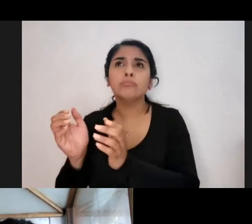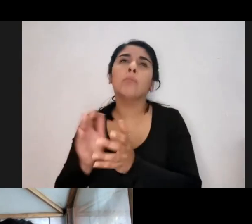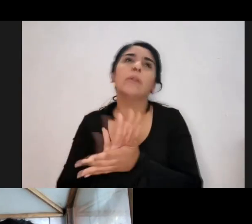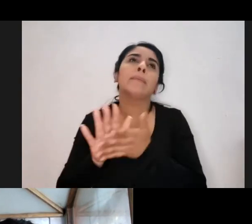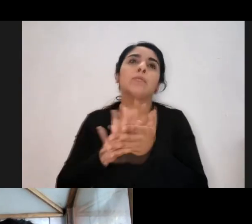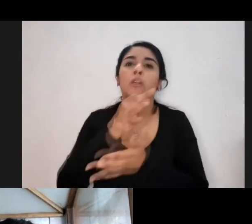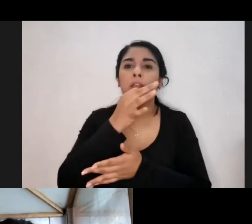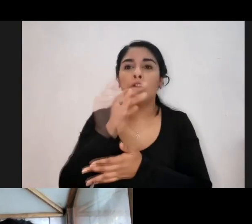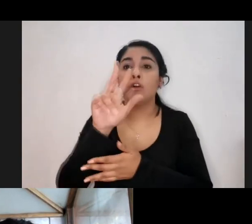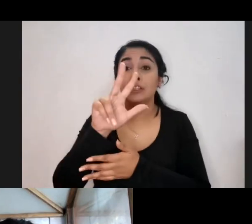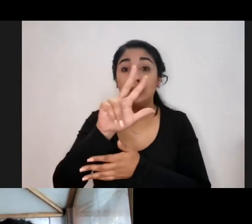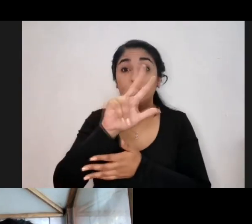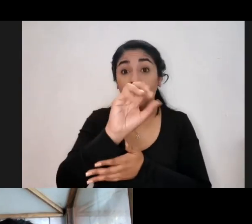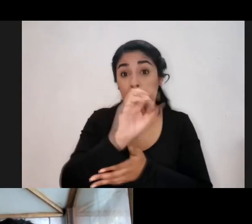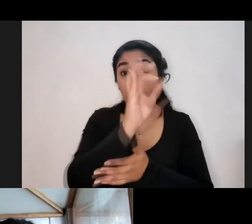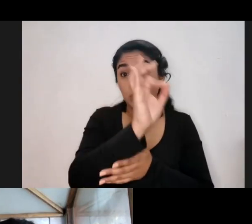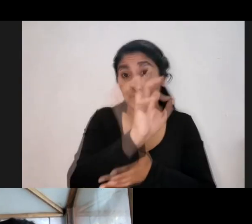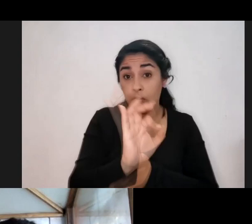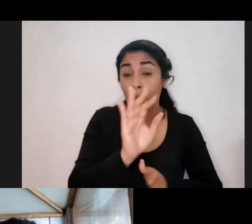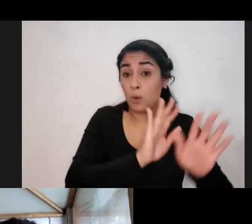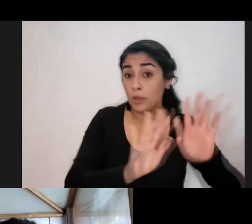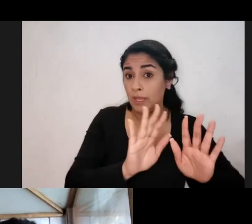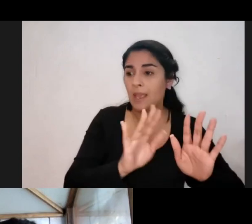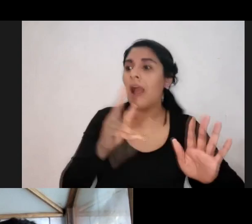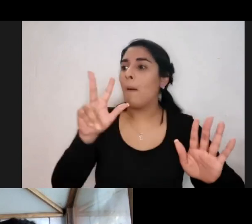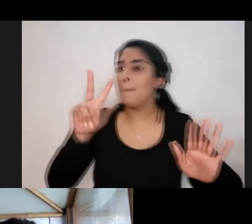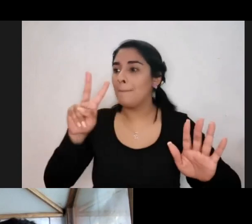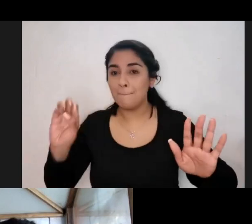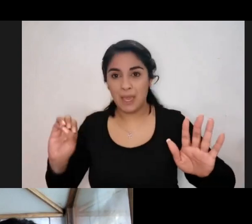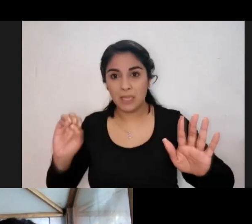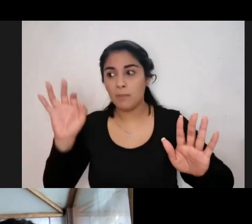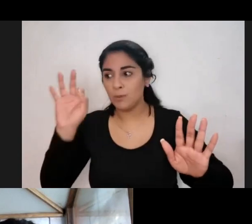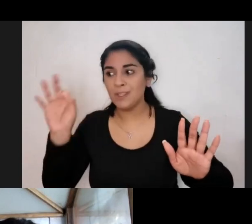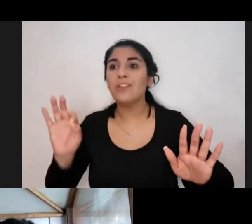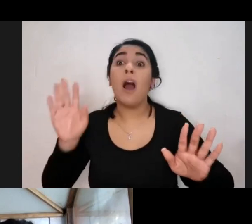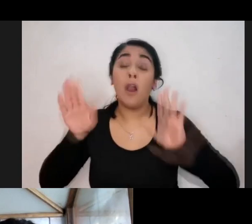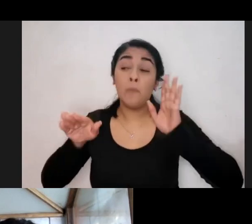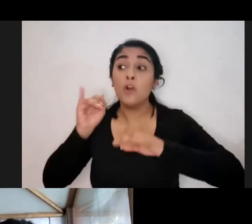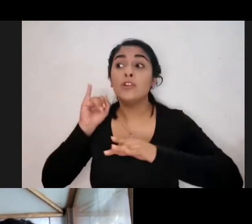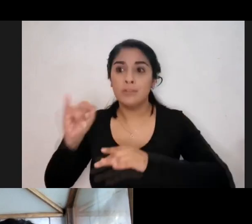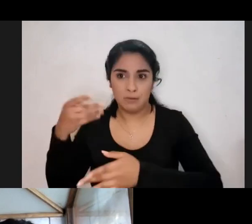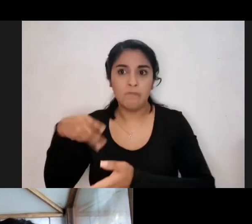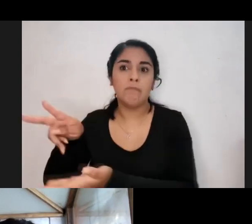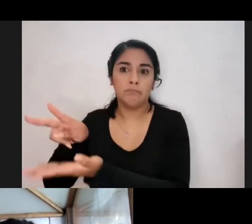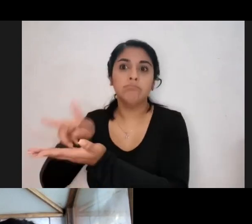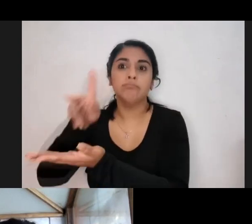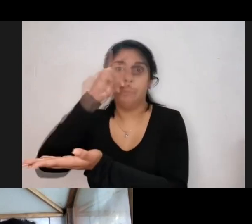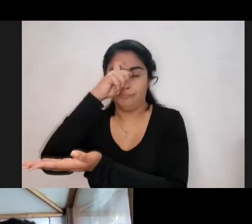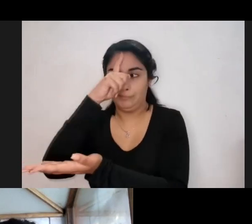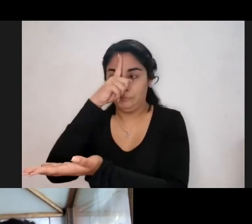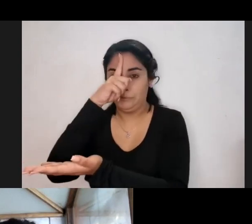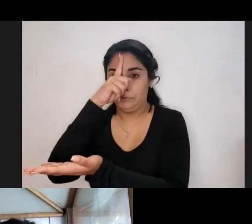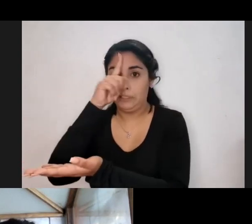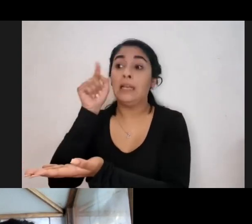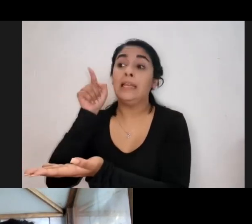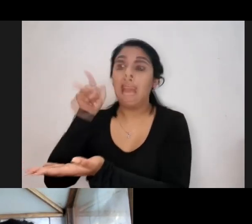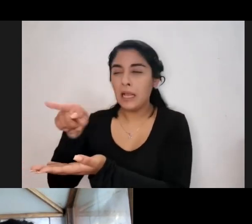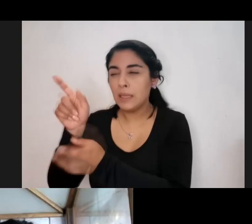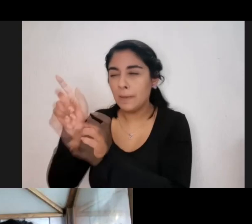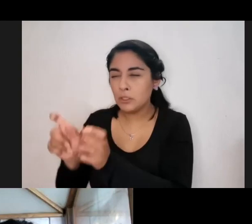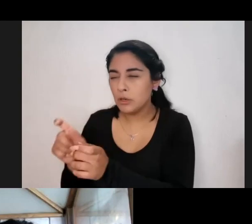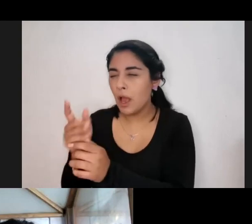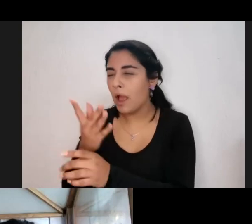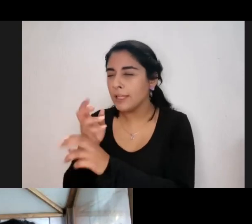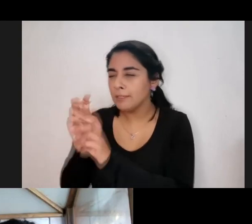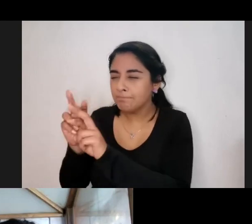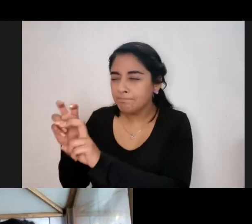un 20% que a lo mejor sí va a llegar a hospitalizarse. Y a ese individuo hay que seguirlo, hay que hacer un